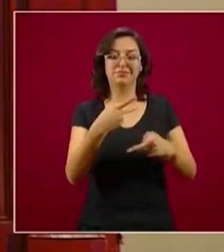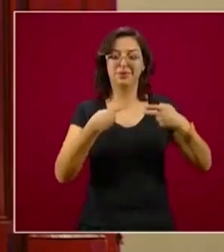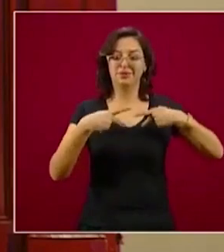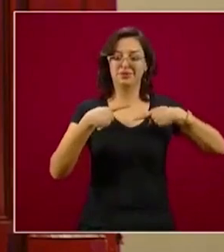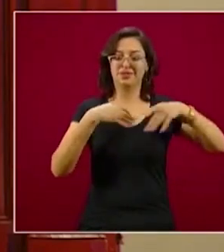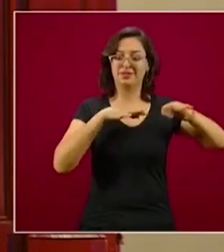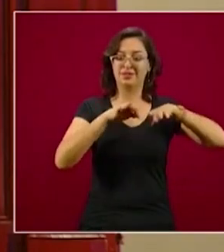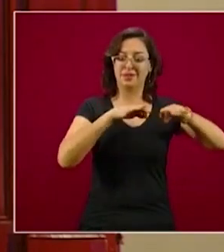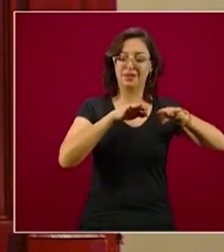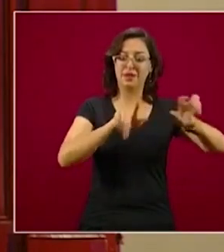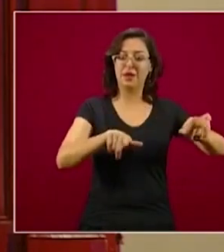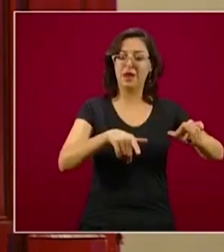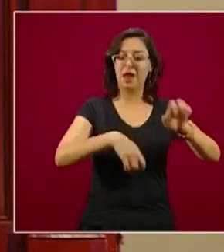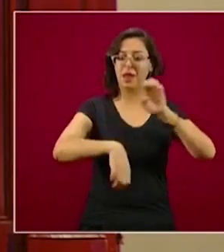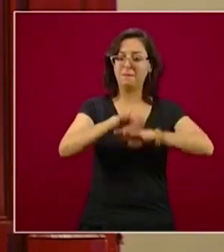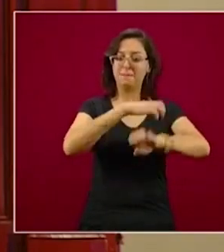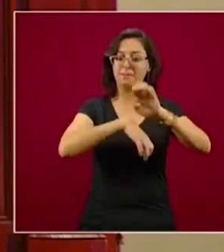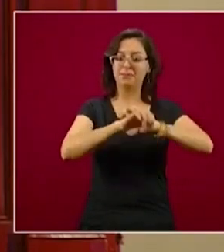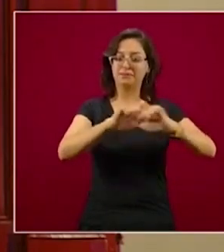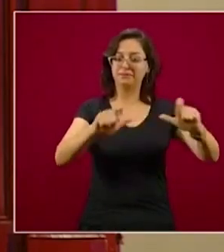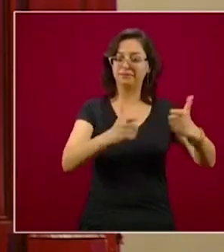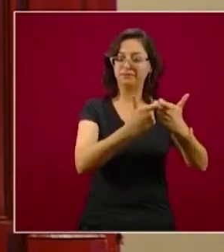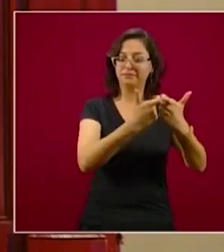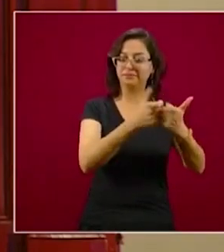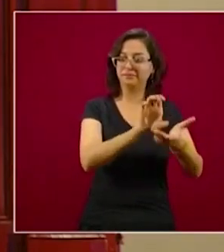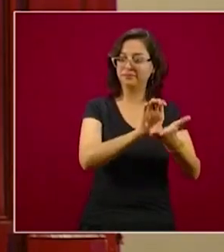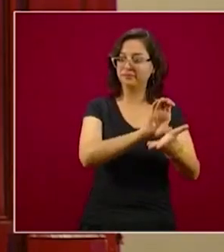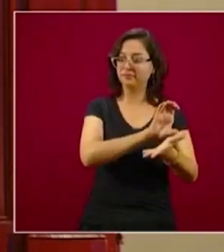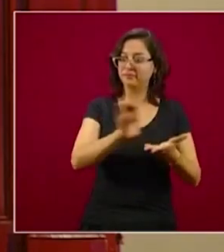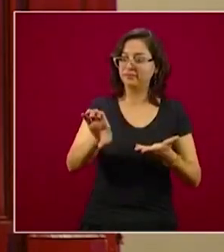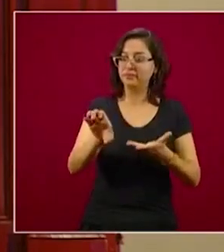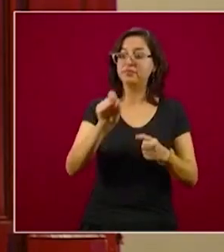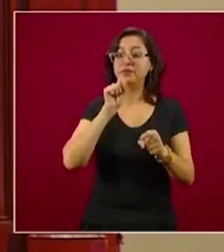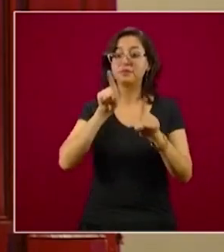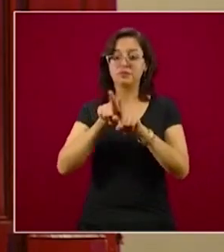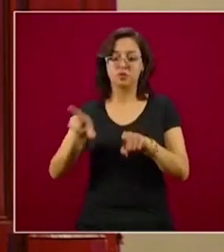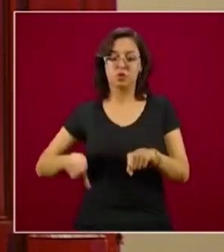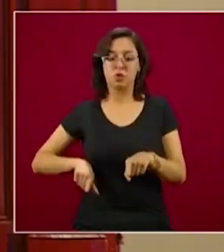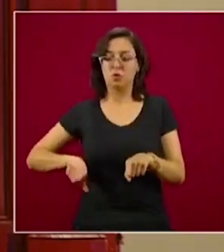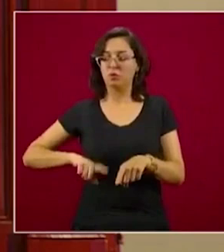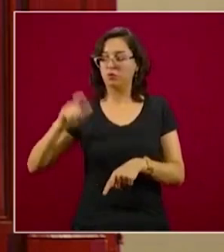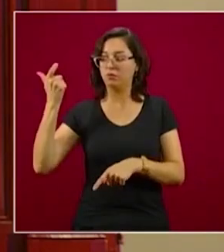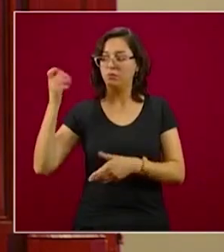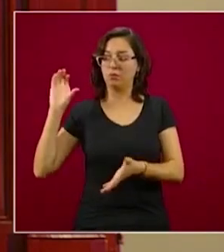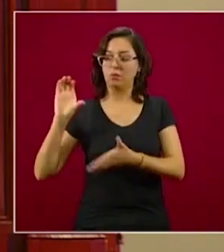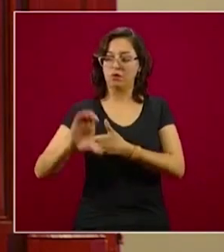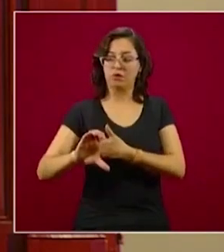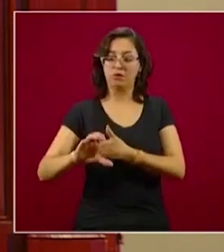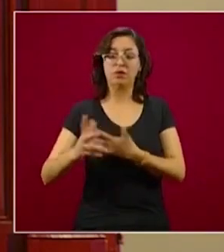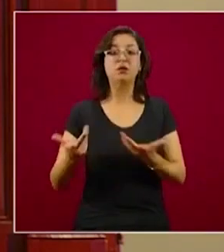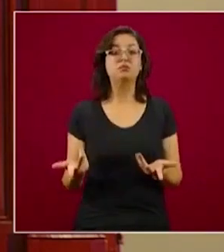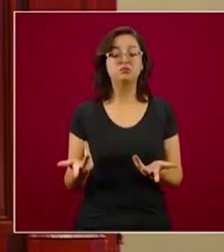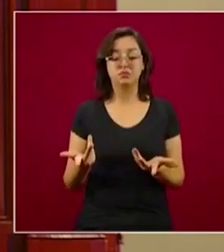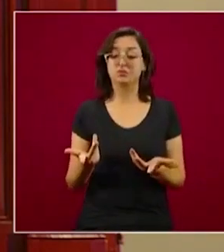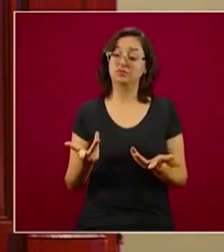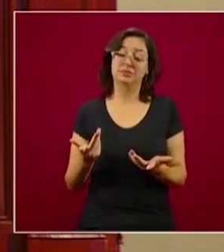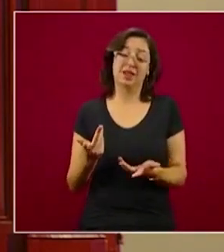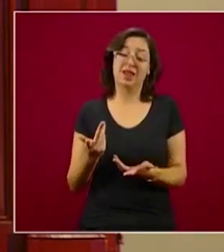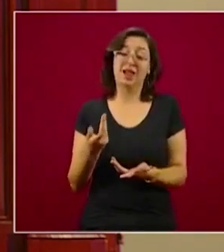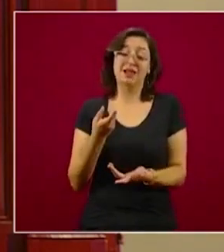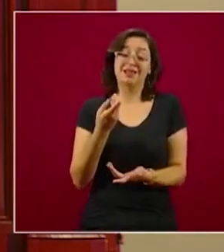Estas están íntimamente, directamente ligadas al empleo. Entonces, si no hay